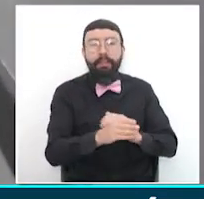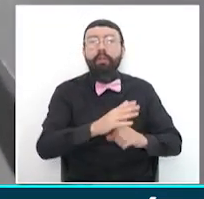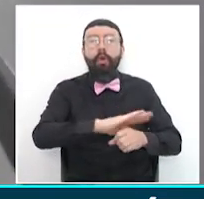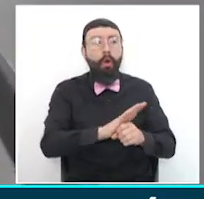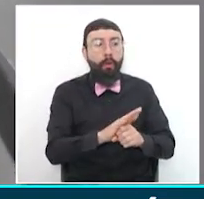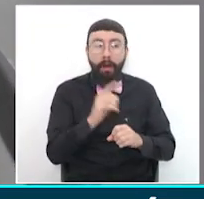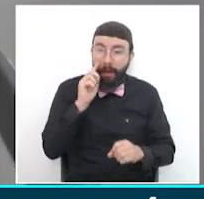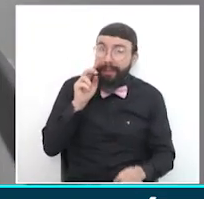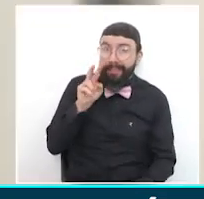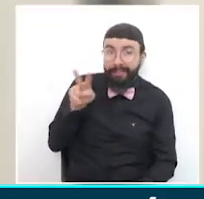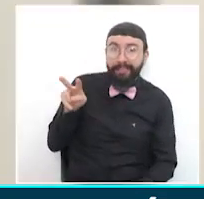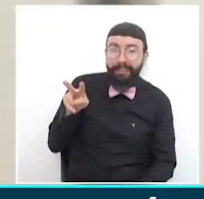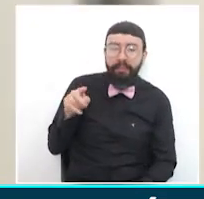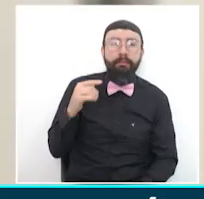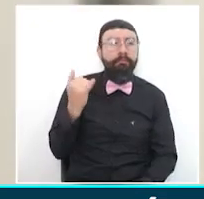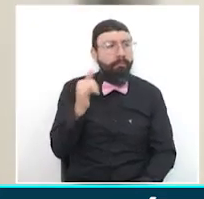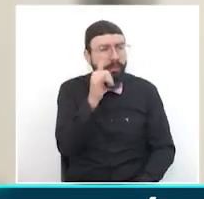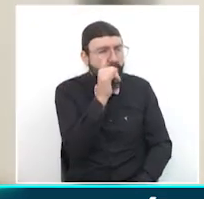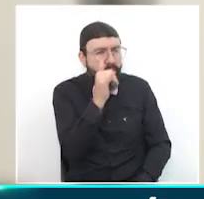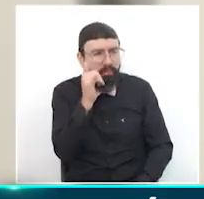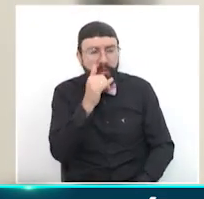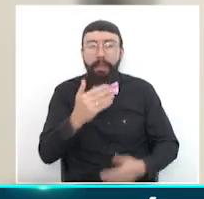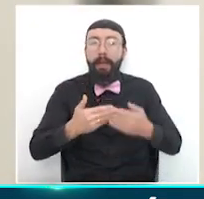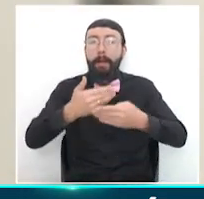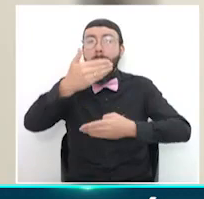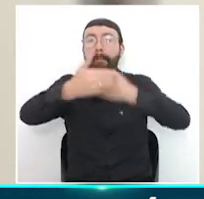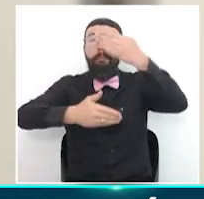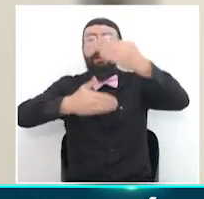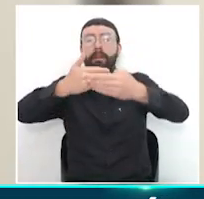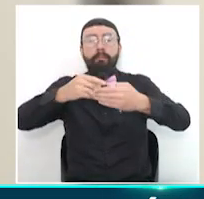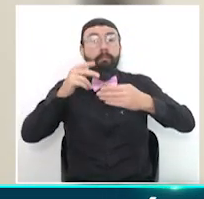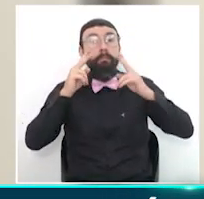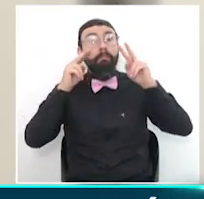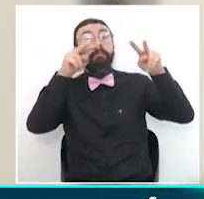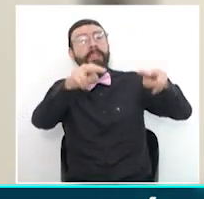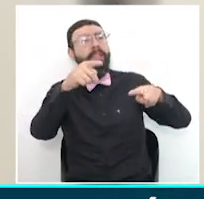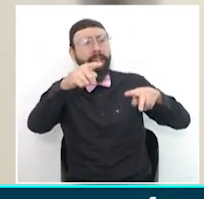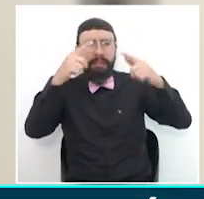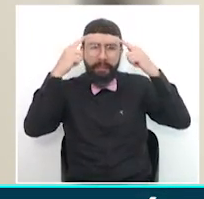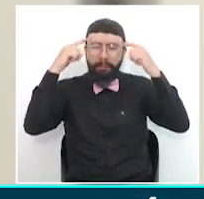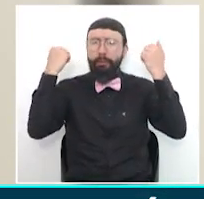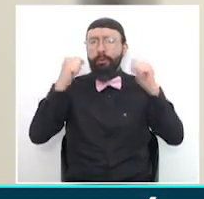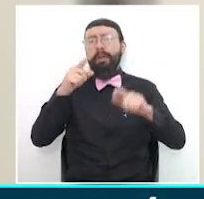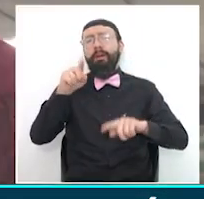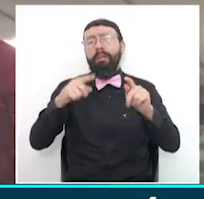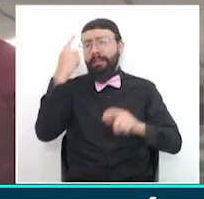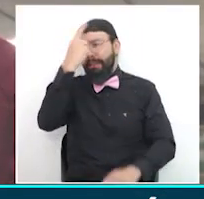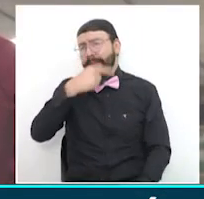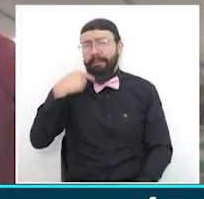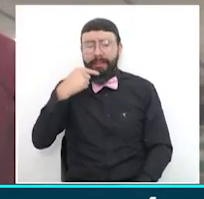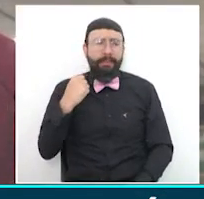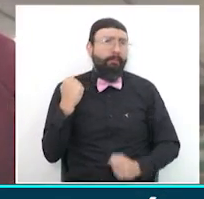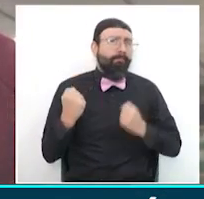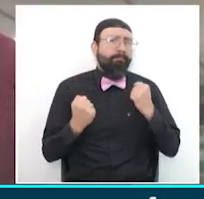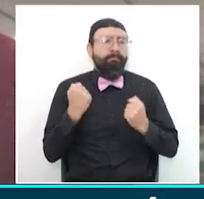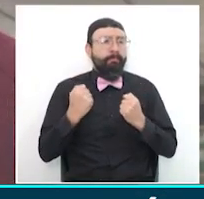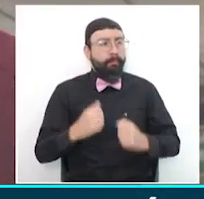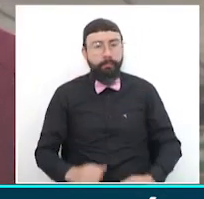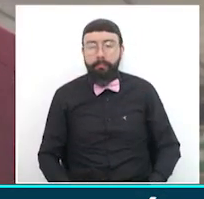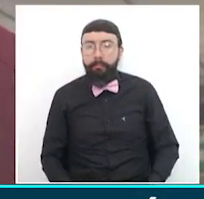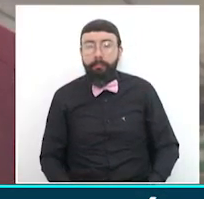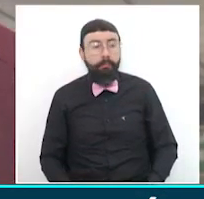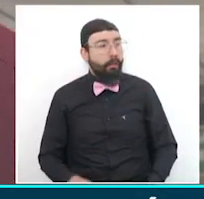pantalla se muestra a través de este vidrio, con un fondo de preocupación en el rostro de los pacientes. Se hace todo lo